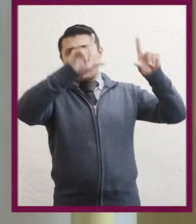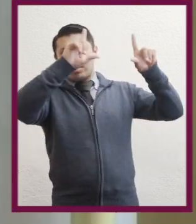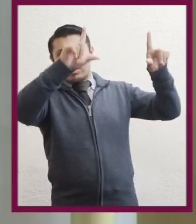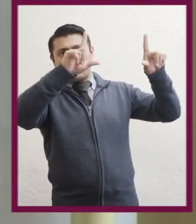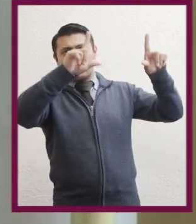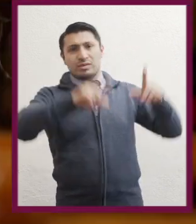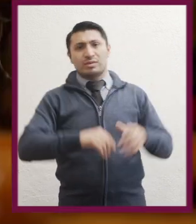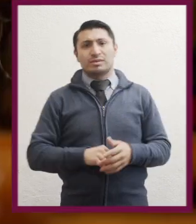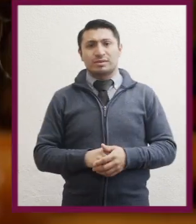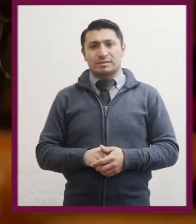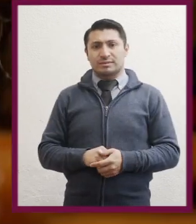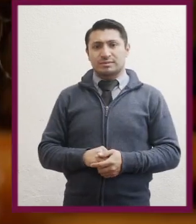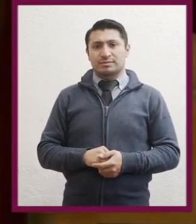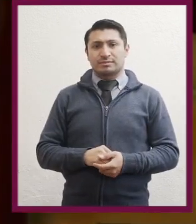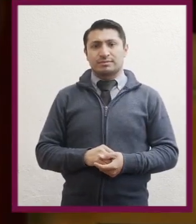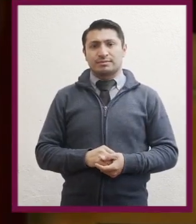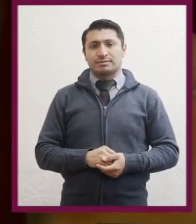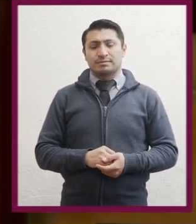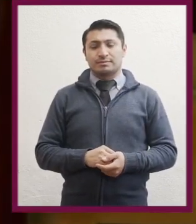Franciscana.